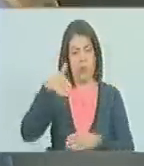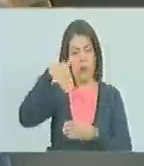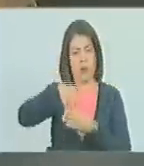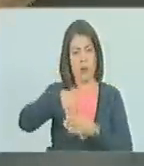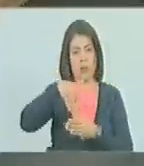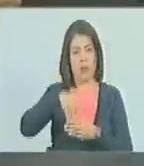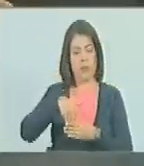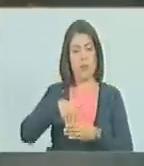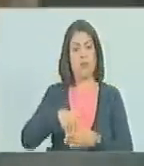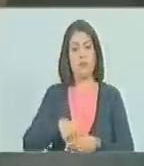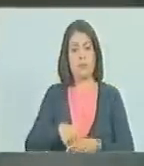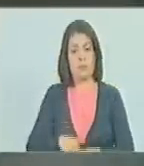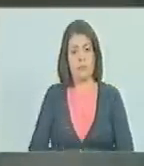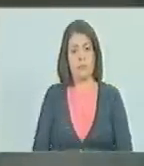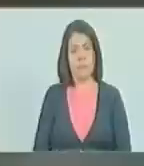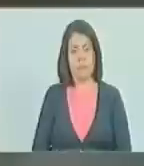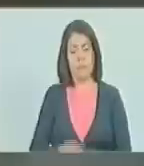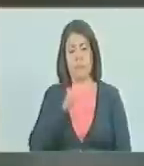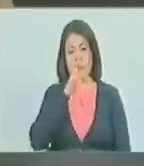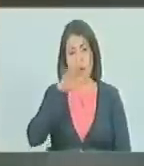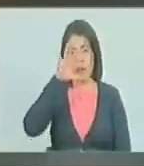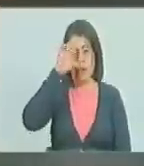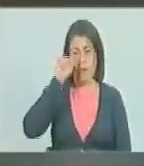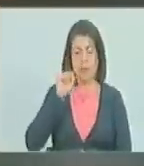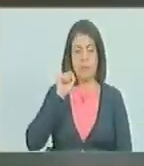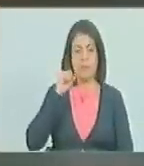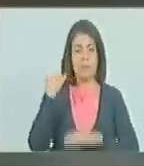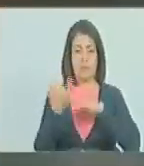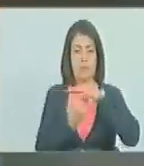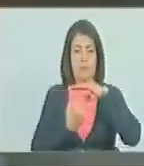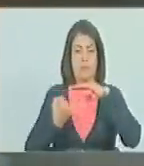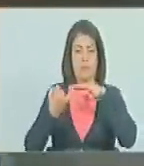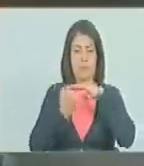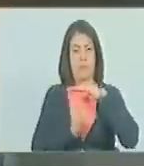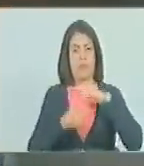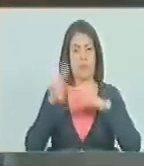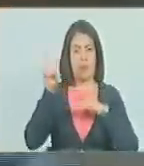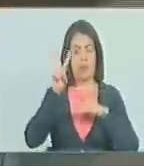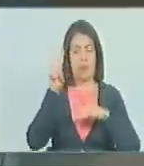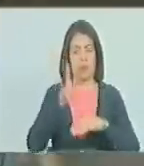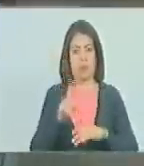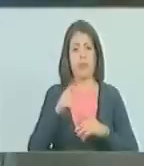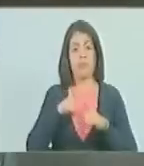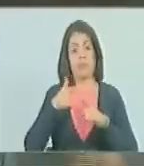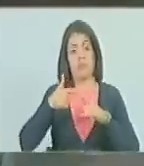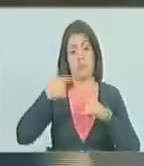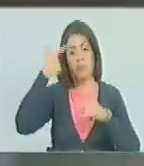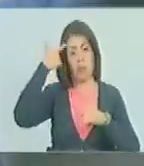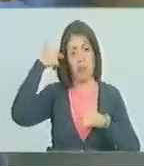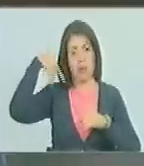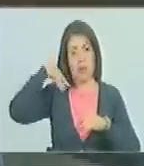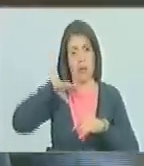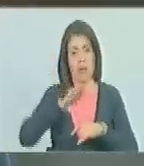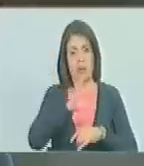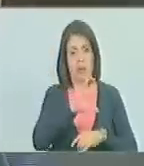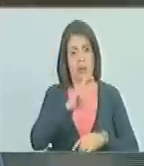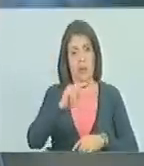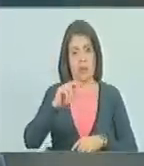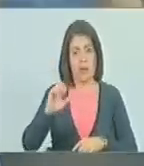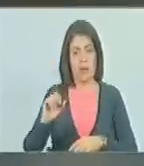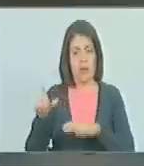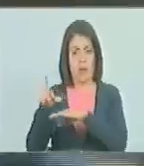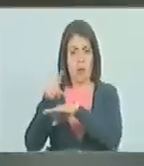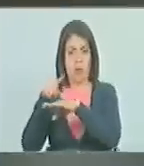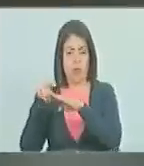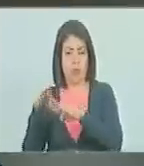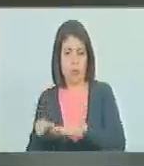que por mala comprensión de la institucionalidad venezolana creyeron que meter al CNE era meter al